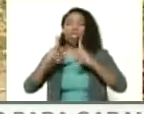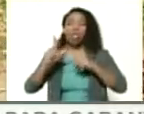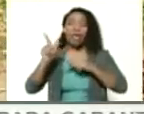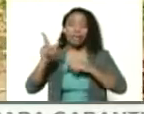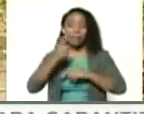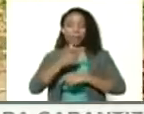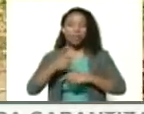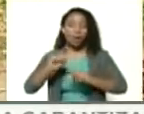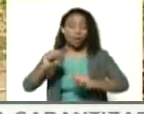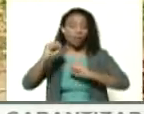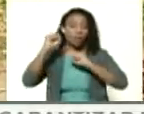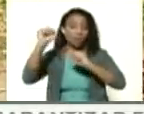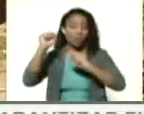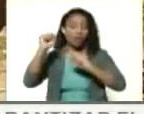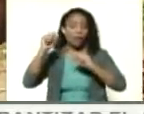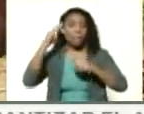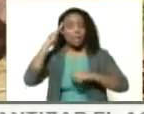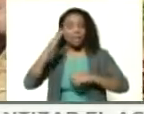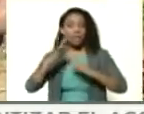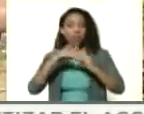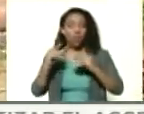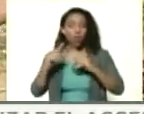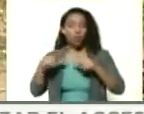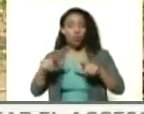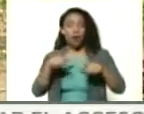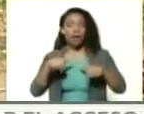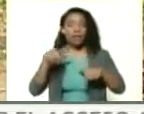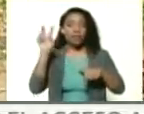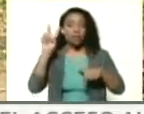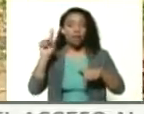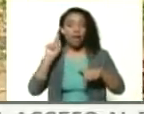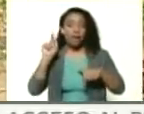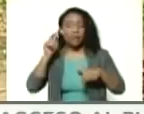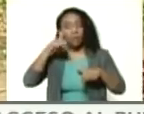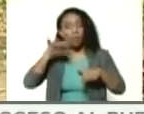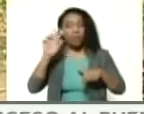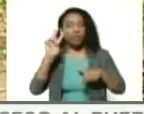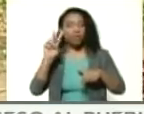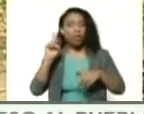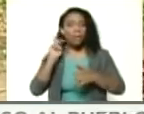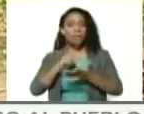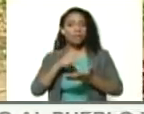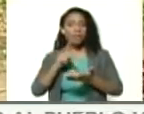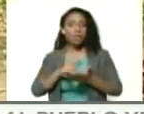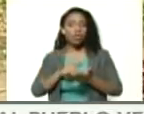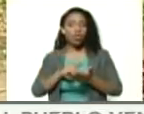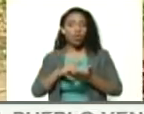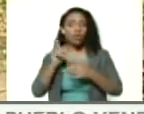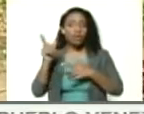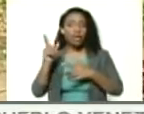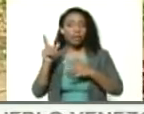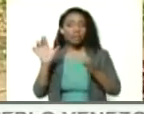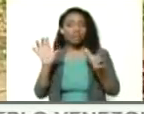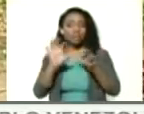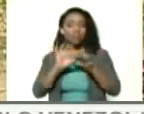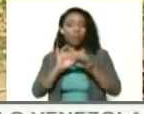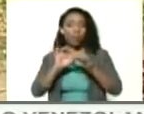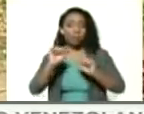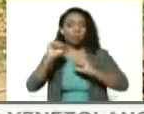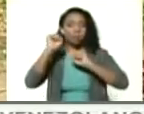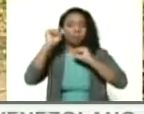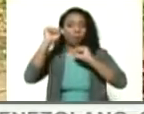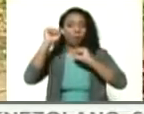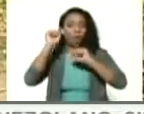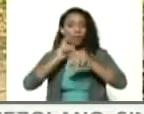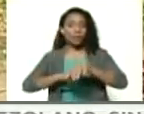en los cuarteles como en todas las esquinas de Venezuela. El pueblo venezolano fue protagonista heterogéneo de un heroísmo y una